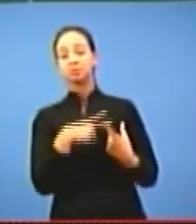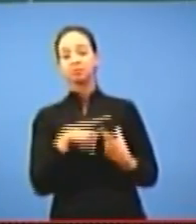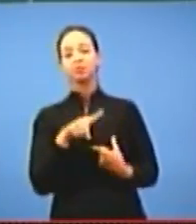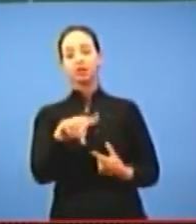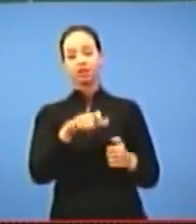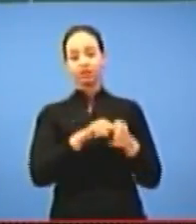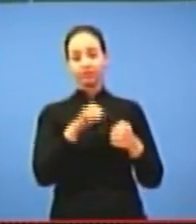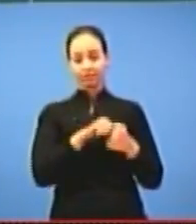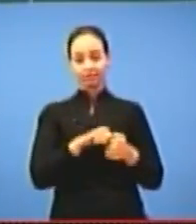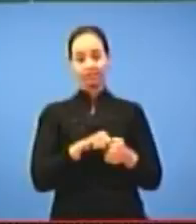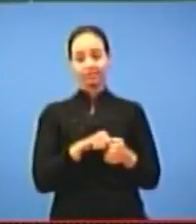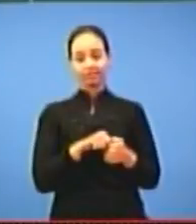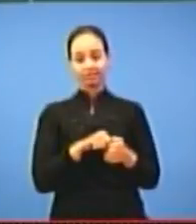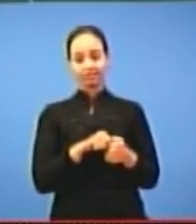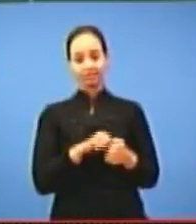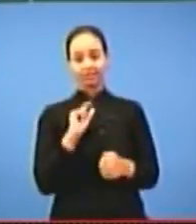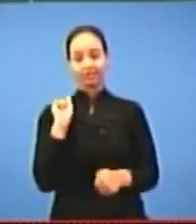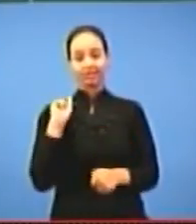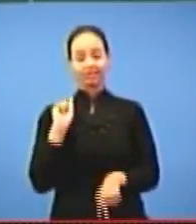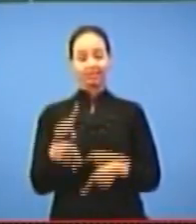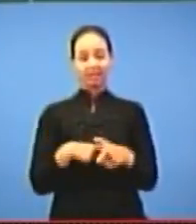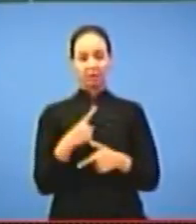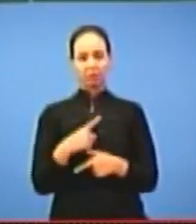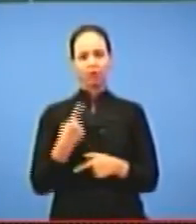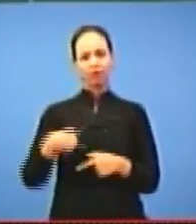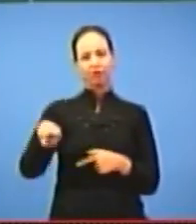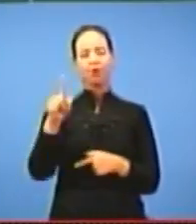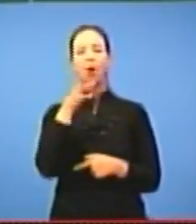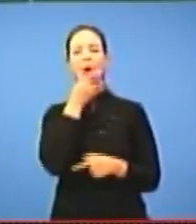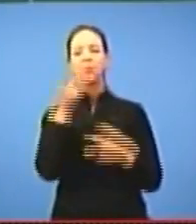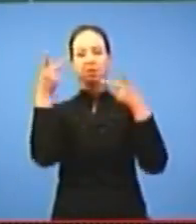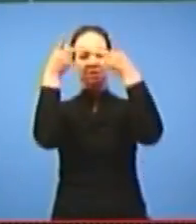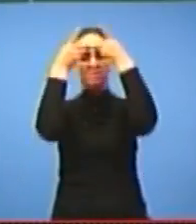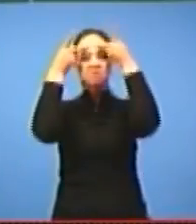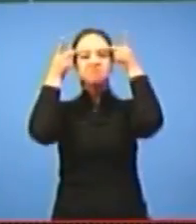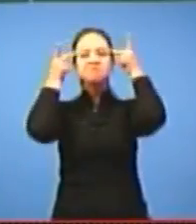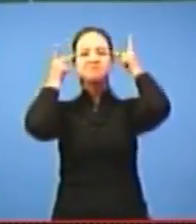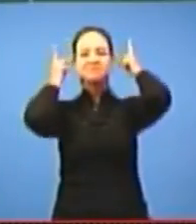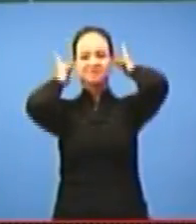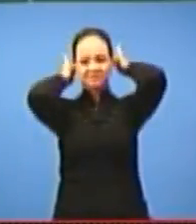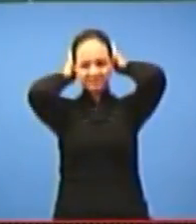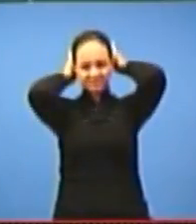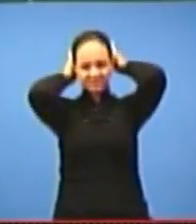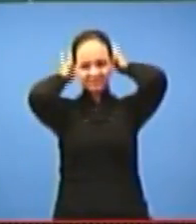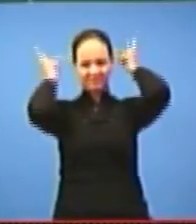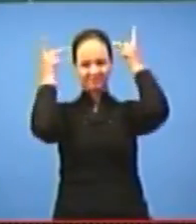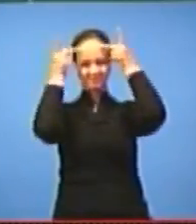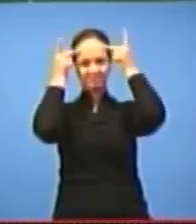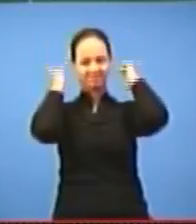profeta. Él hizo esto. Cuando él llegó a las manos de Pilato, él